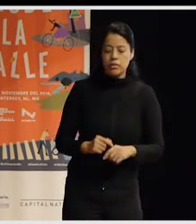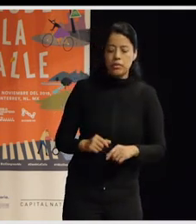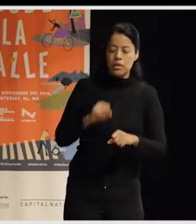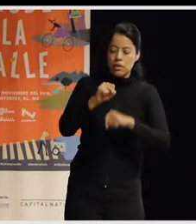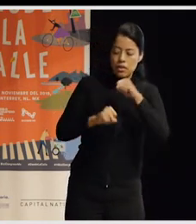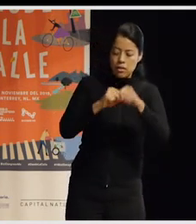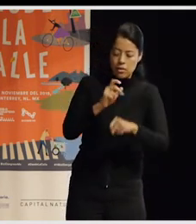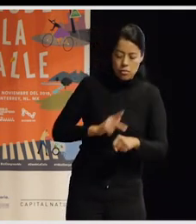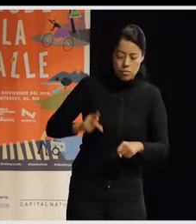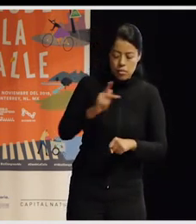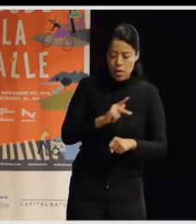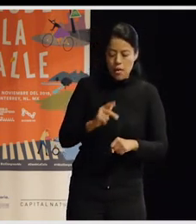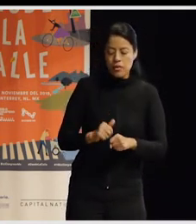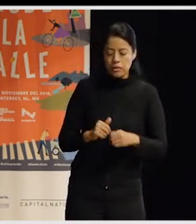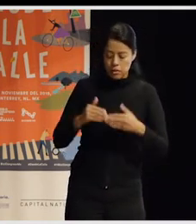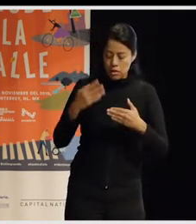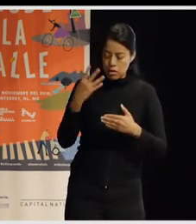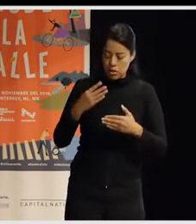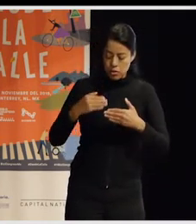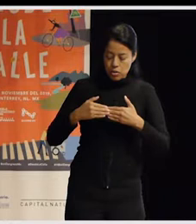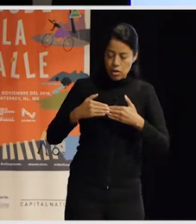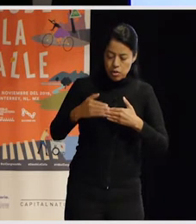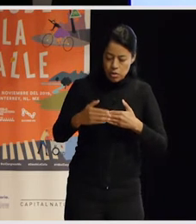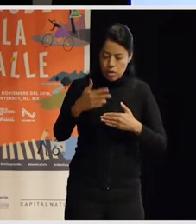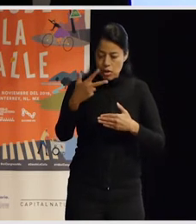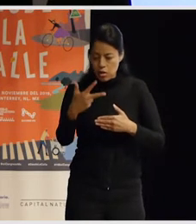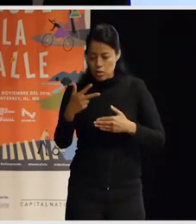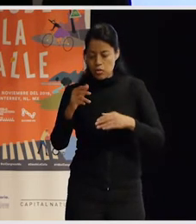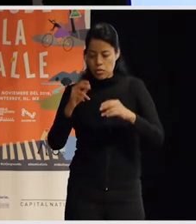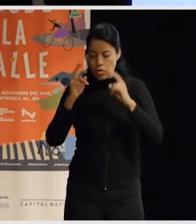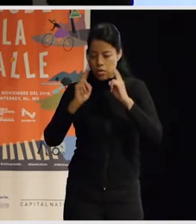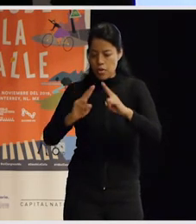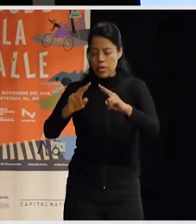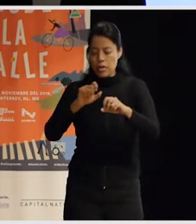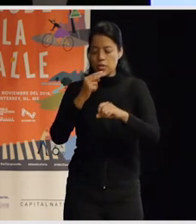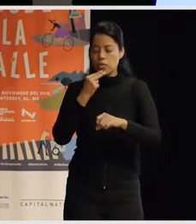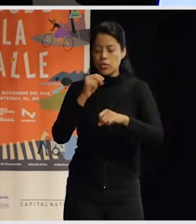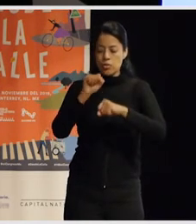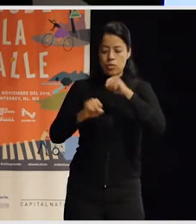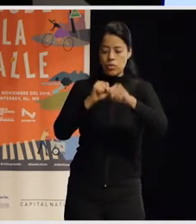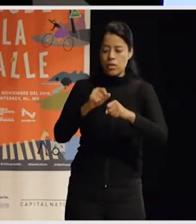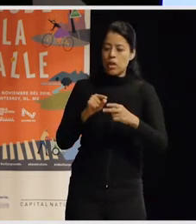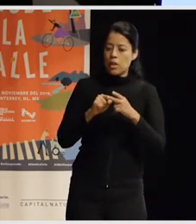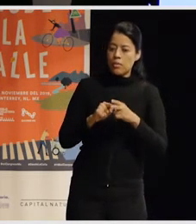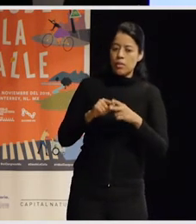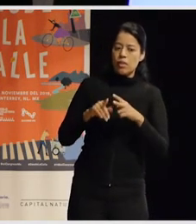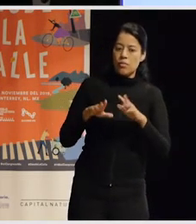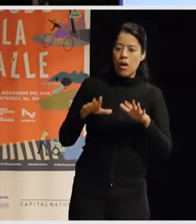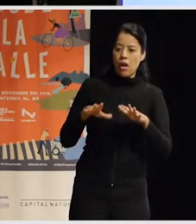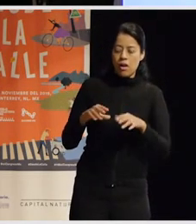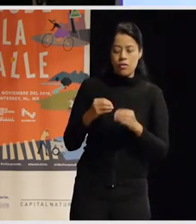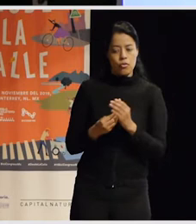bicicleta pública es exitoso a partir de cuatro viajes entre cuatro y ocho viajes entonces pues al principio obviamente todo es novedad pero tienes que